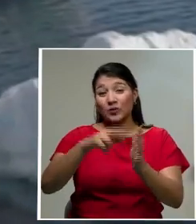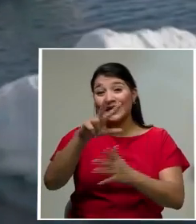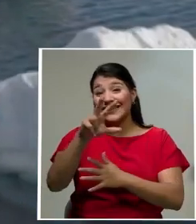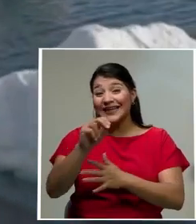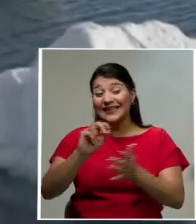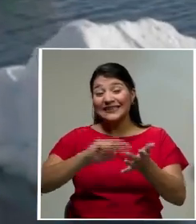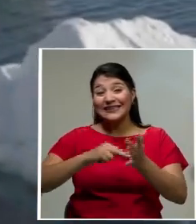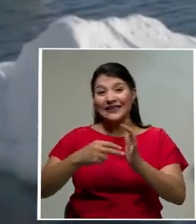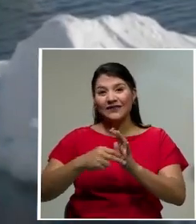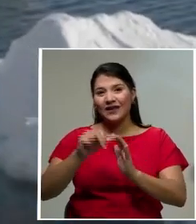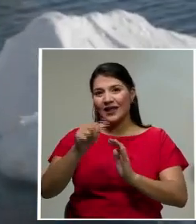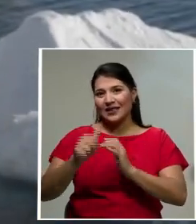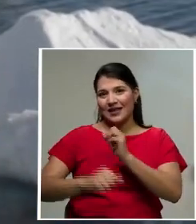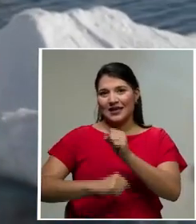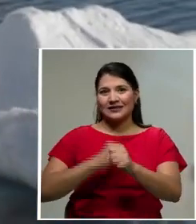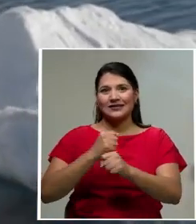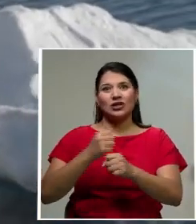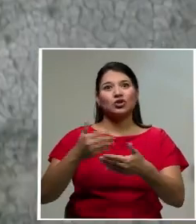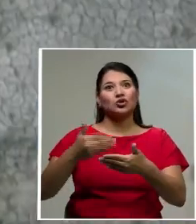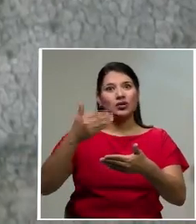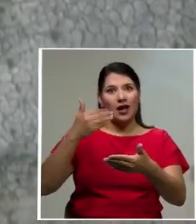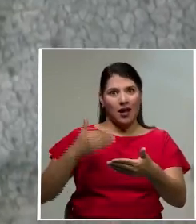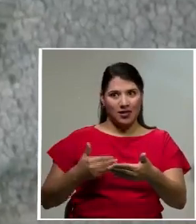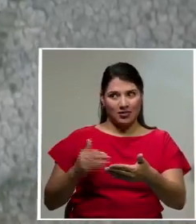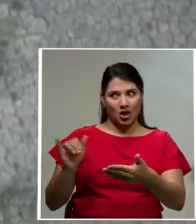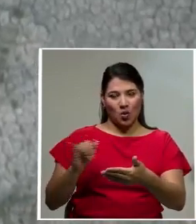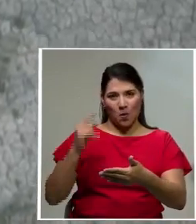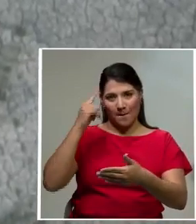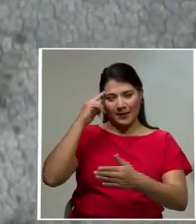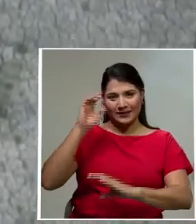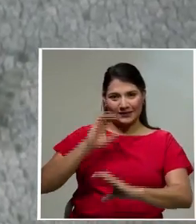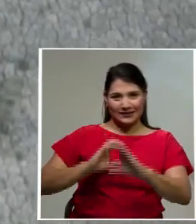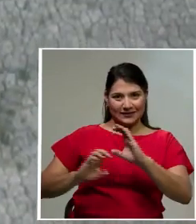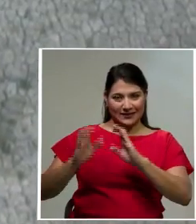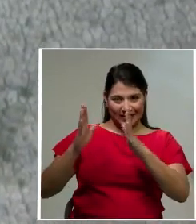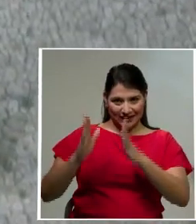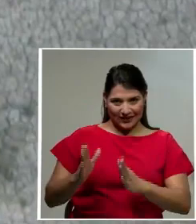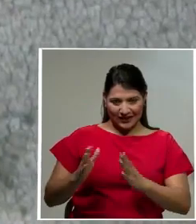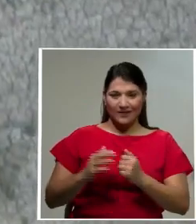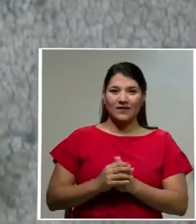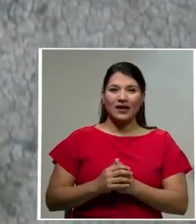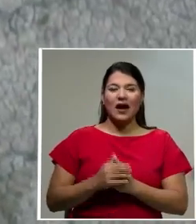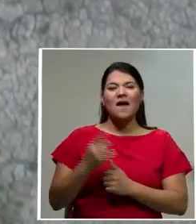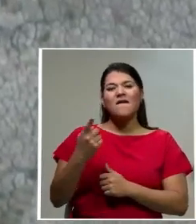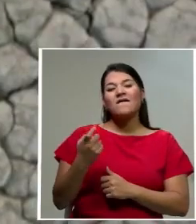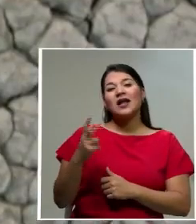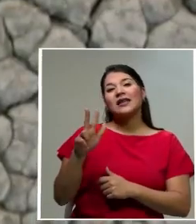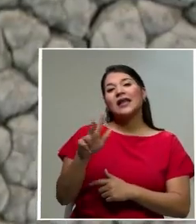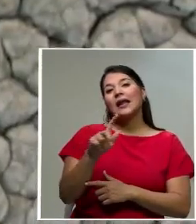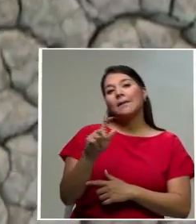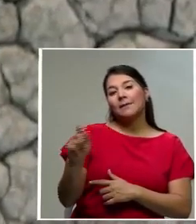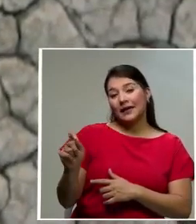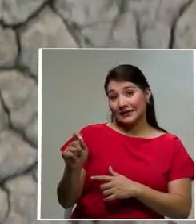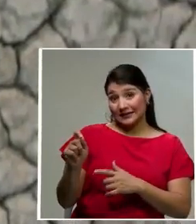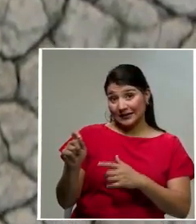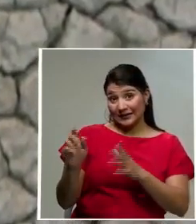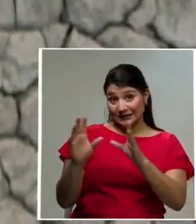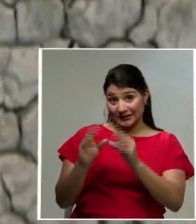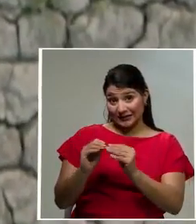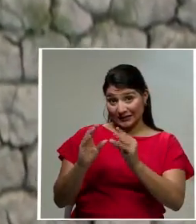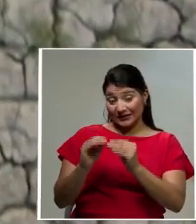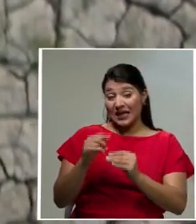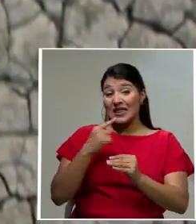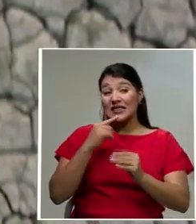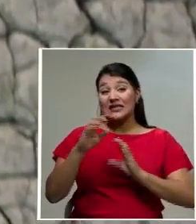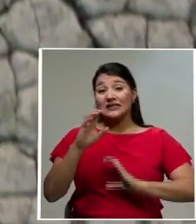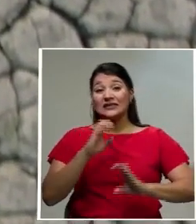de lo previsto 3 años atrás. A menos de 3 meses de la cumbre del clima COP26, los científicos responsabilizaron